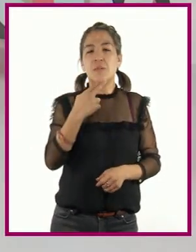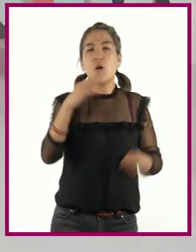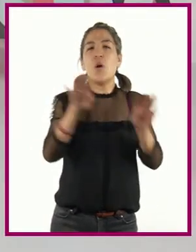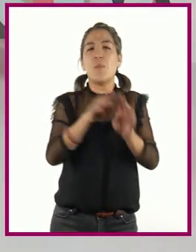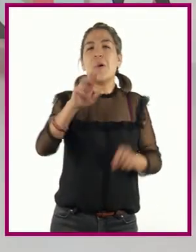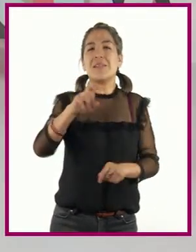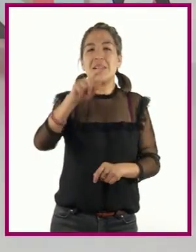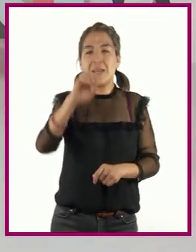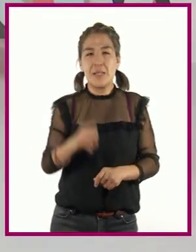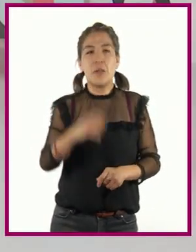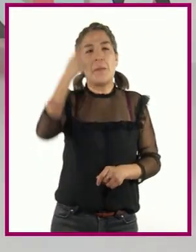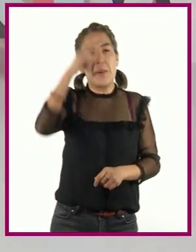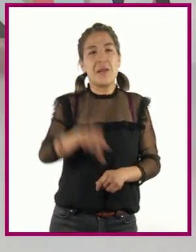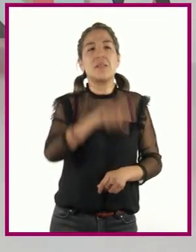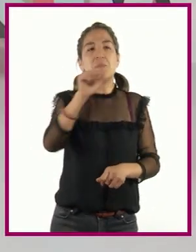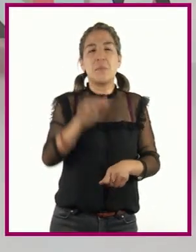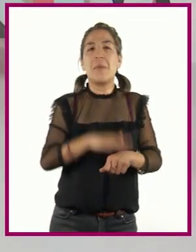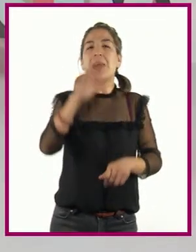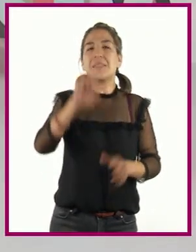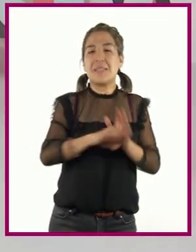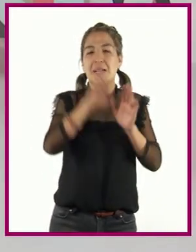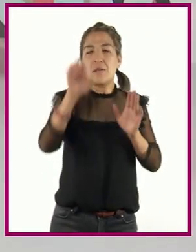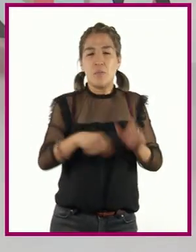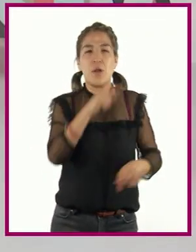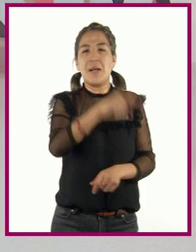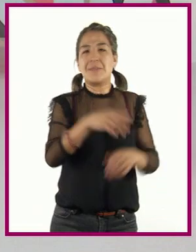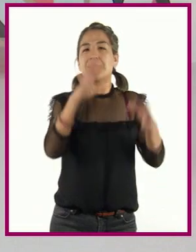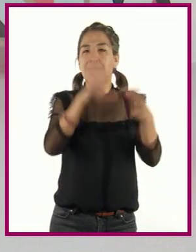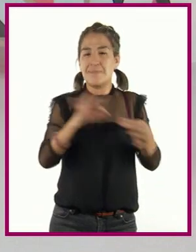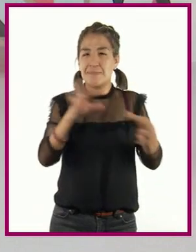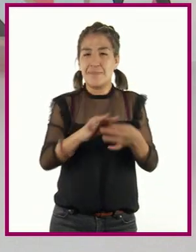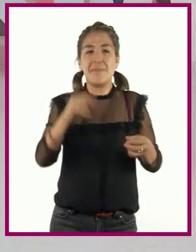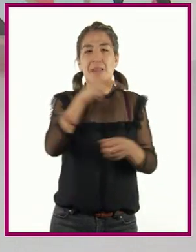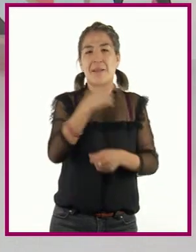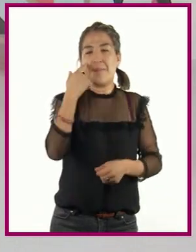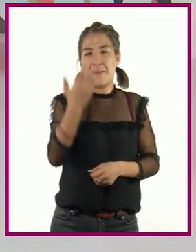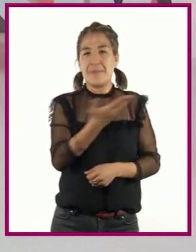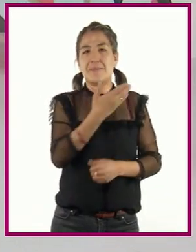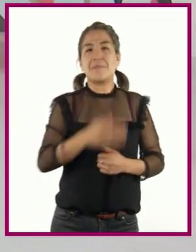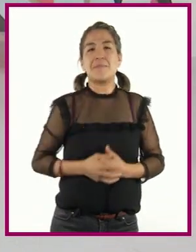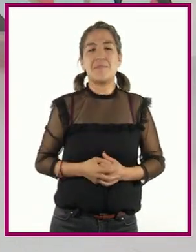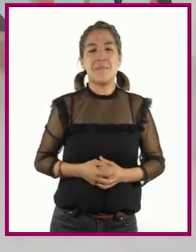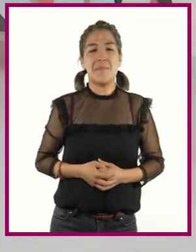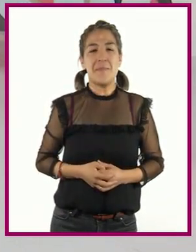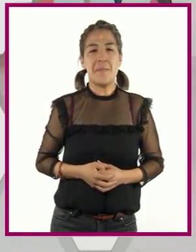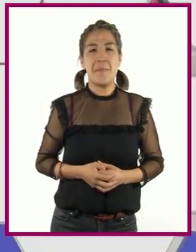reto y para ir ejemplificando el uso de las fuentes. ¡Adelante con el video!